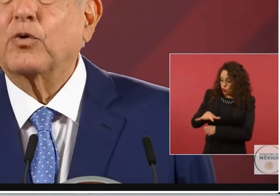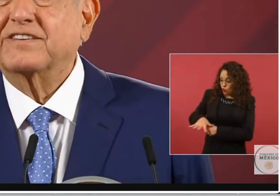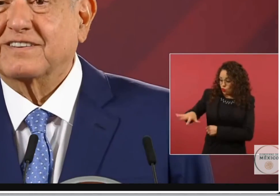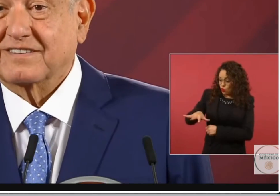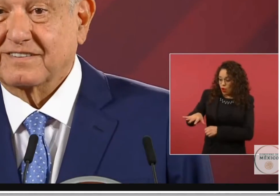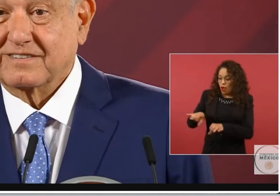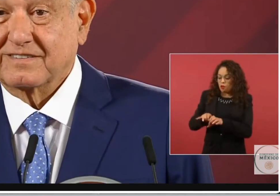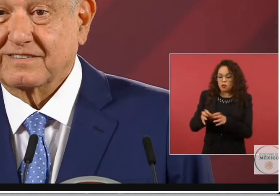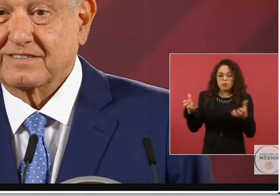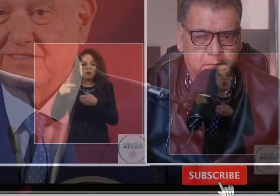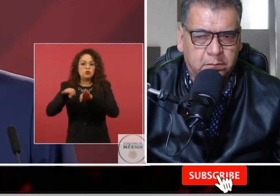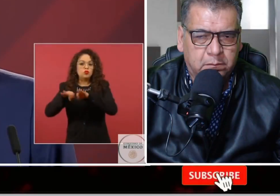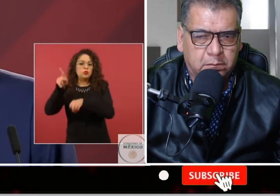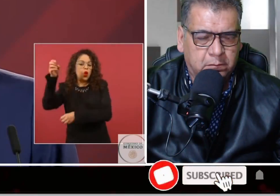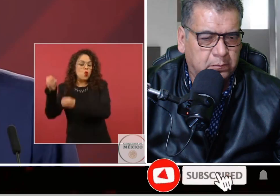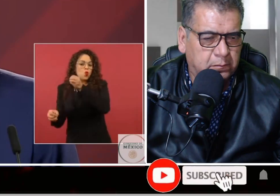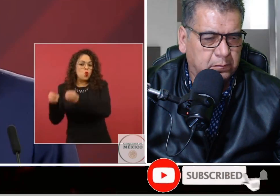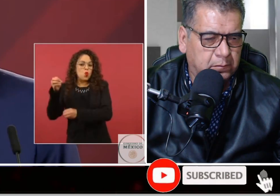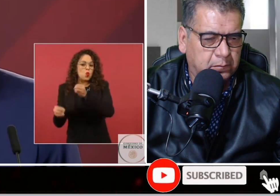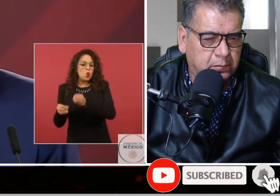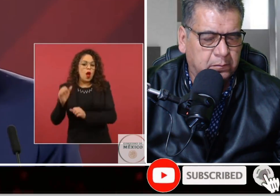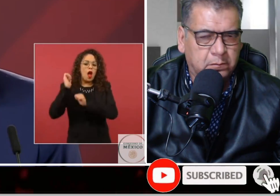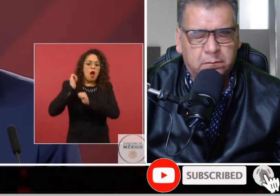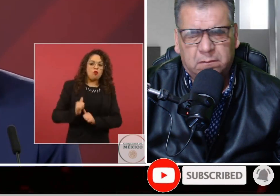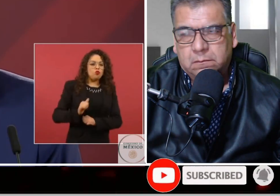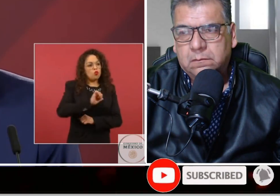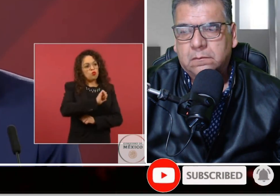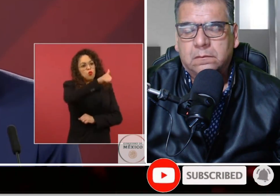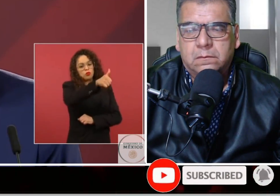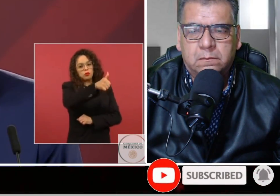de jueces y de otras autoridades del Poder Judicial.